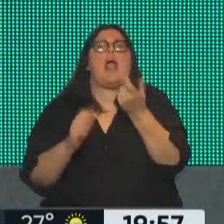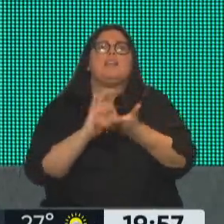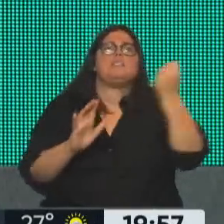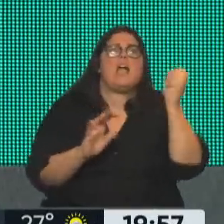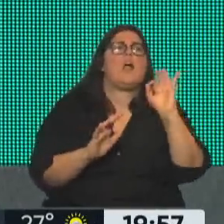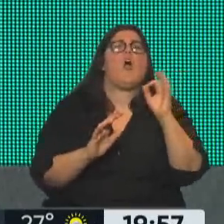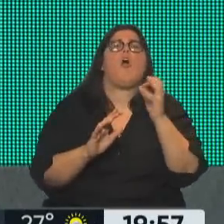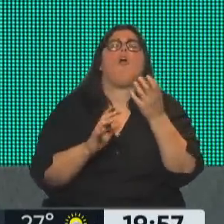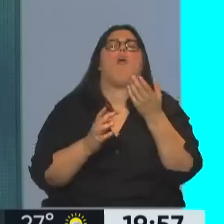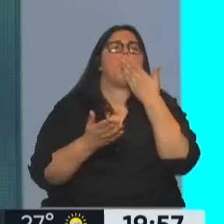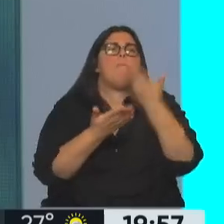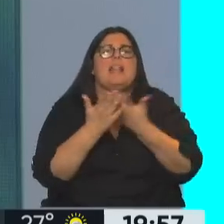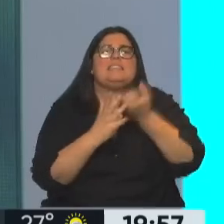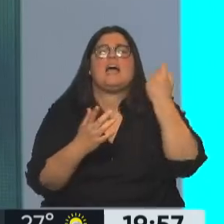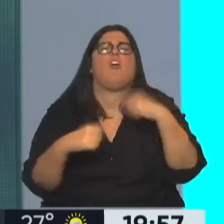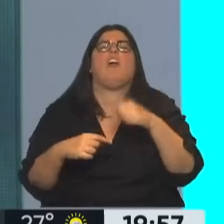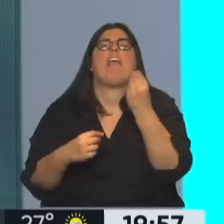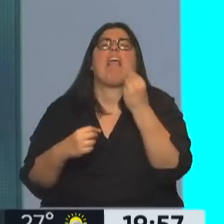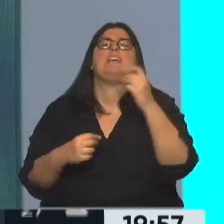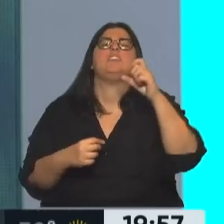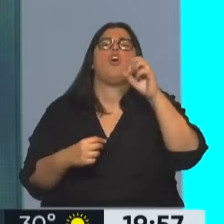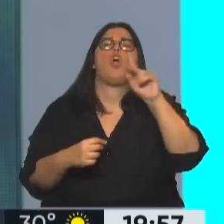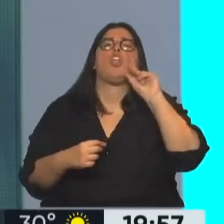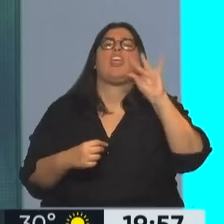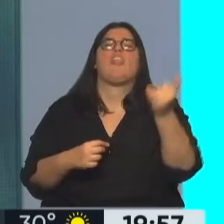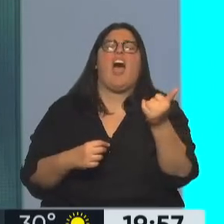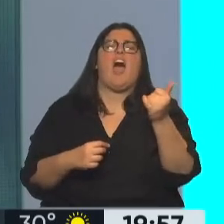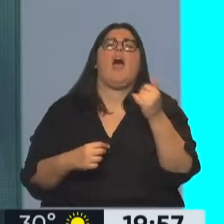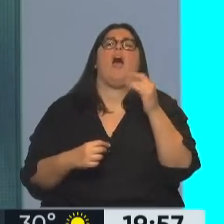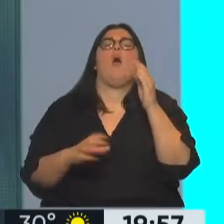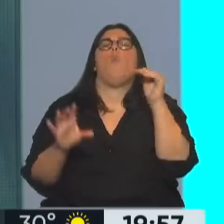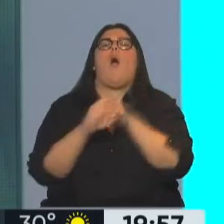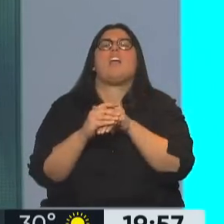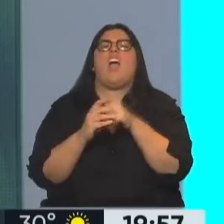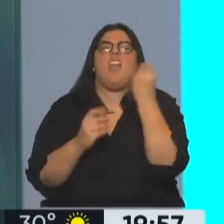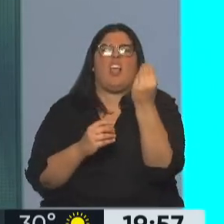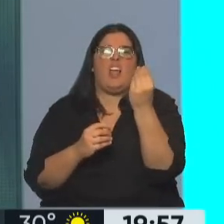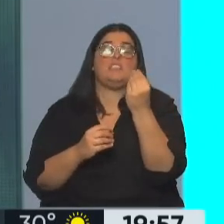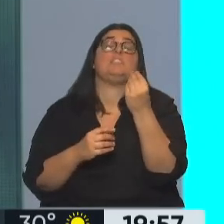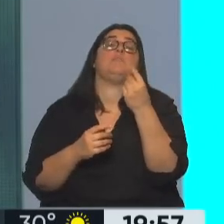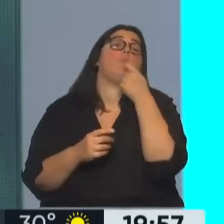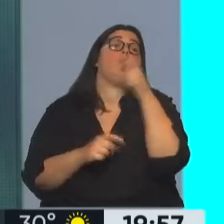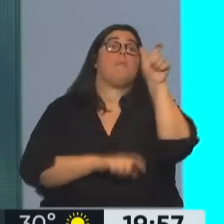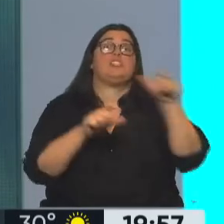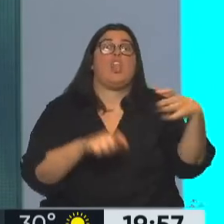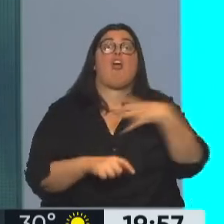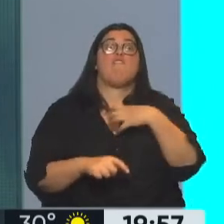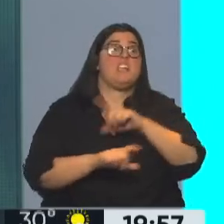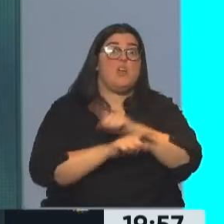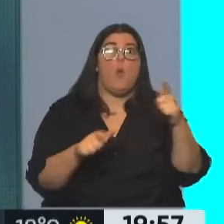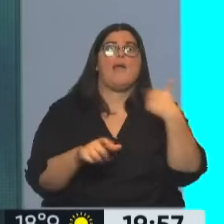¿Qué es una corrida bancaria? Una corrida es cuando uno tiene desconfianza y va a buscar sus ahorros porque cree que mañana no van a estar o no te los van a